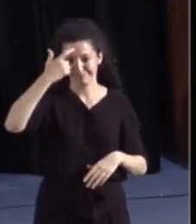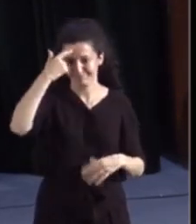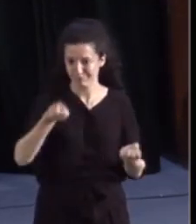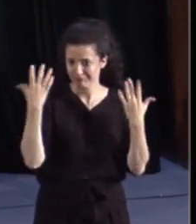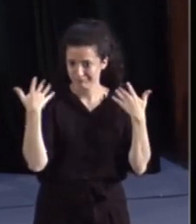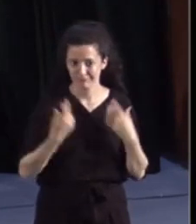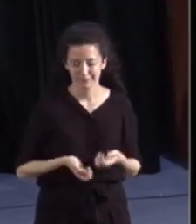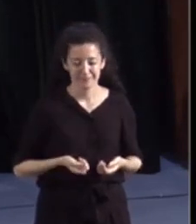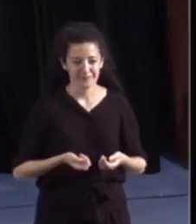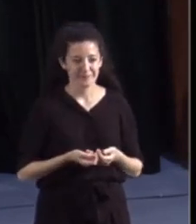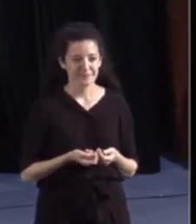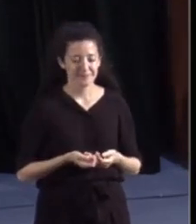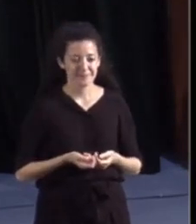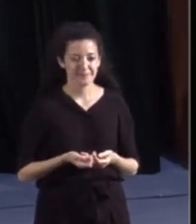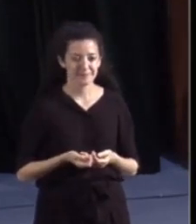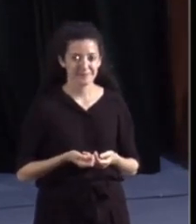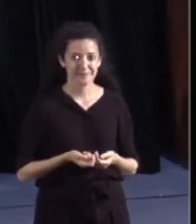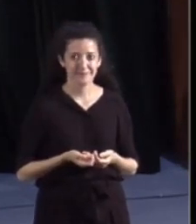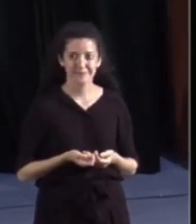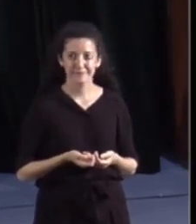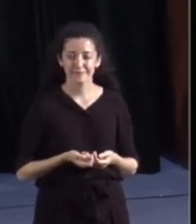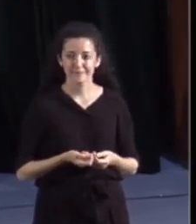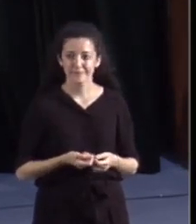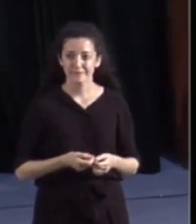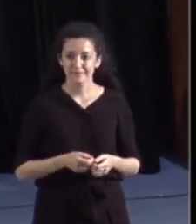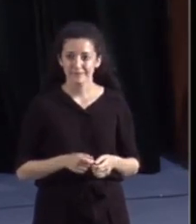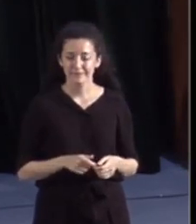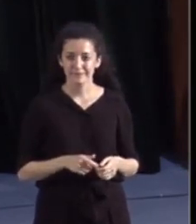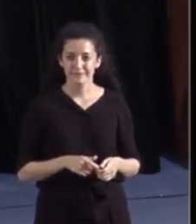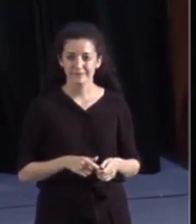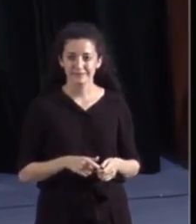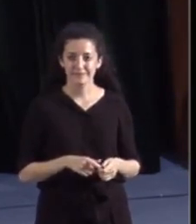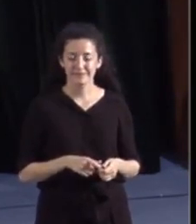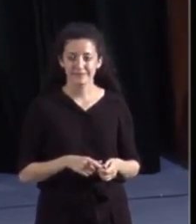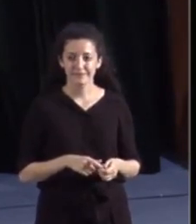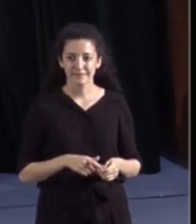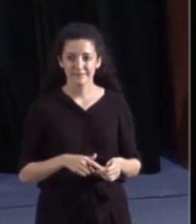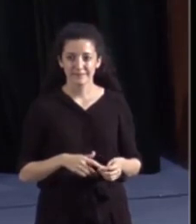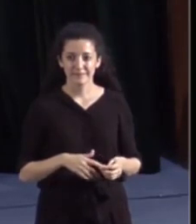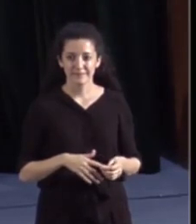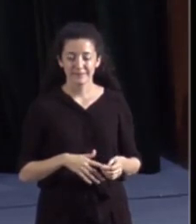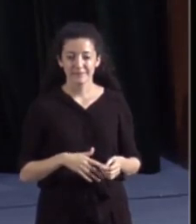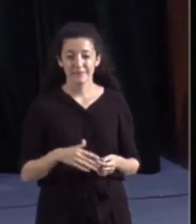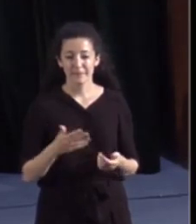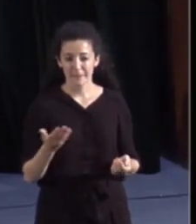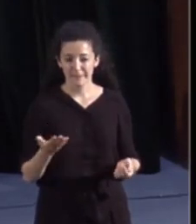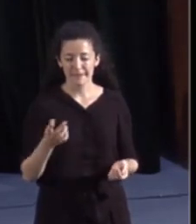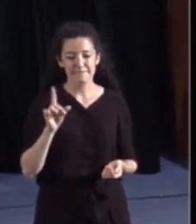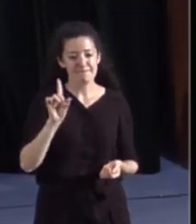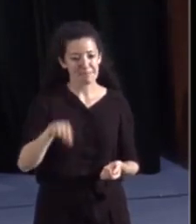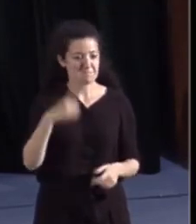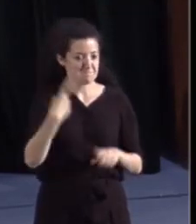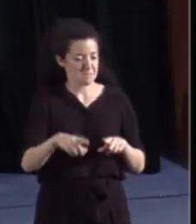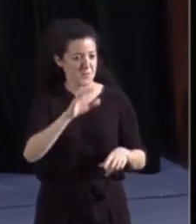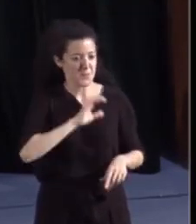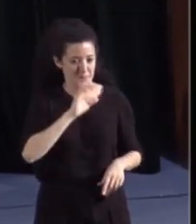Y luego, también un hecho sorprendente es que siempre vamos a tener que para la